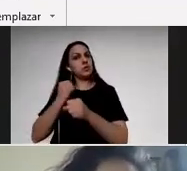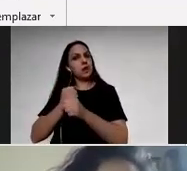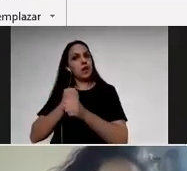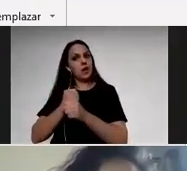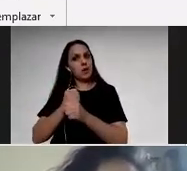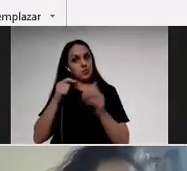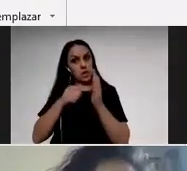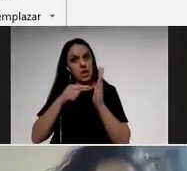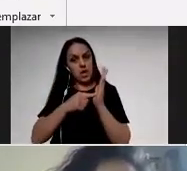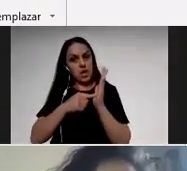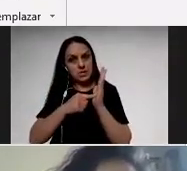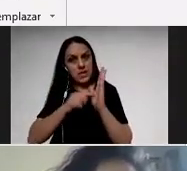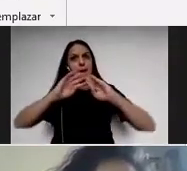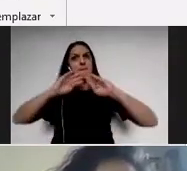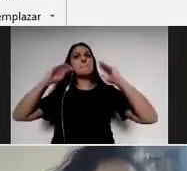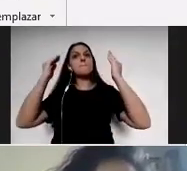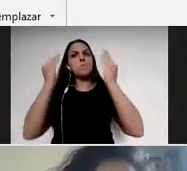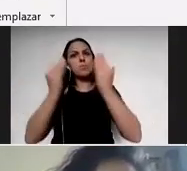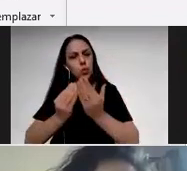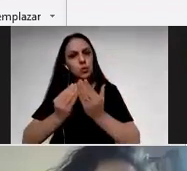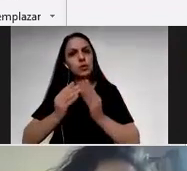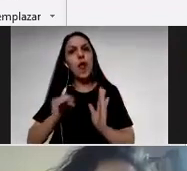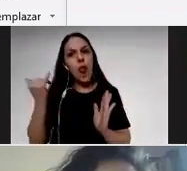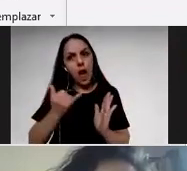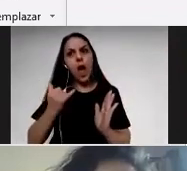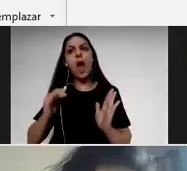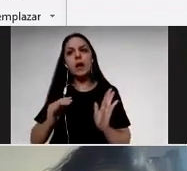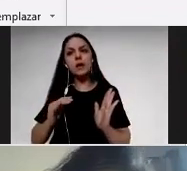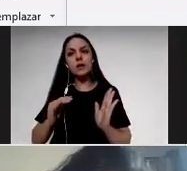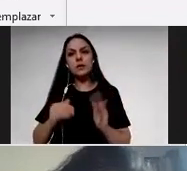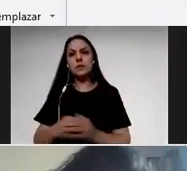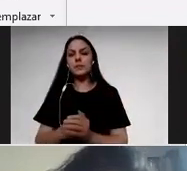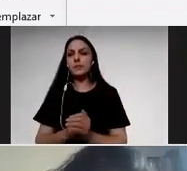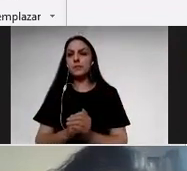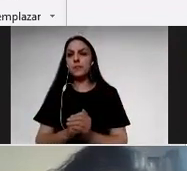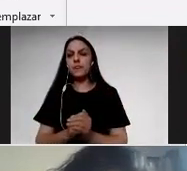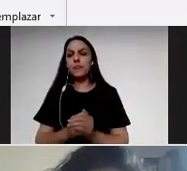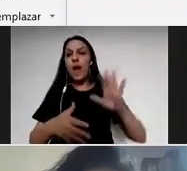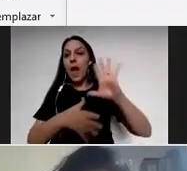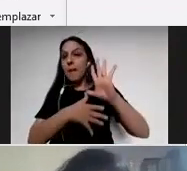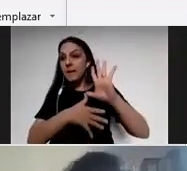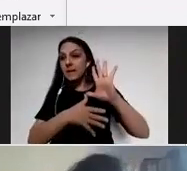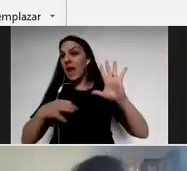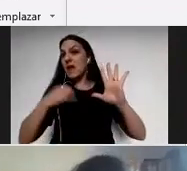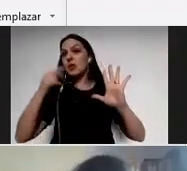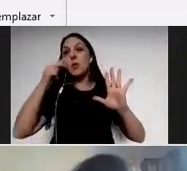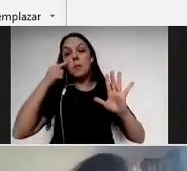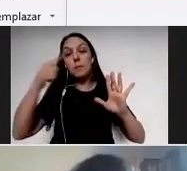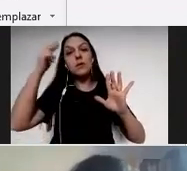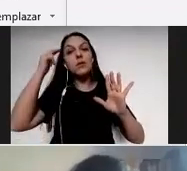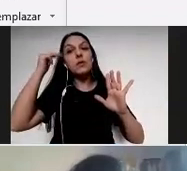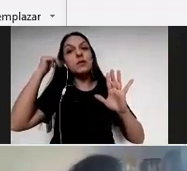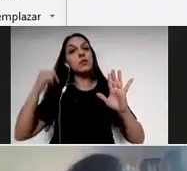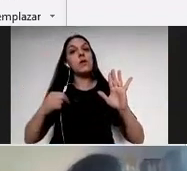mundial. Pero en América, en 1999, tuvimos una convención, que de hecho sigue estando, pero